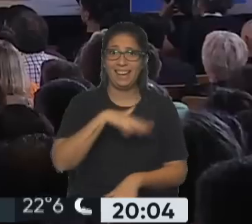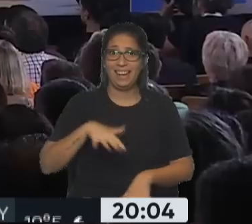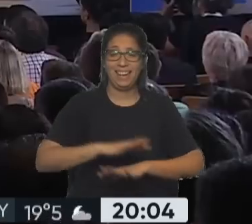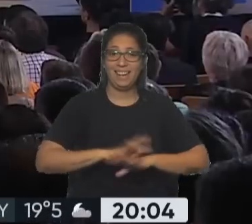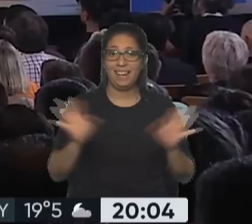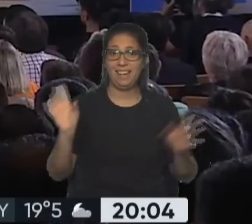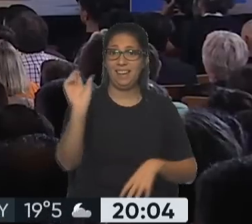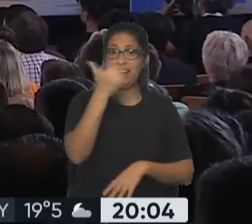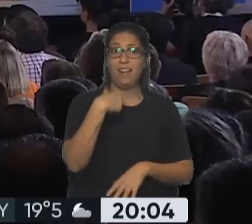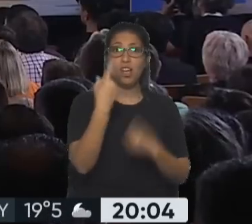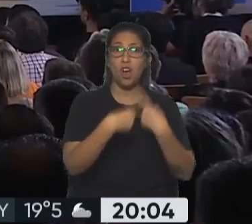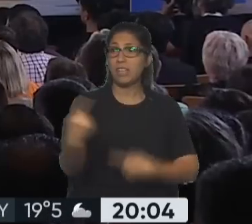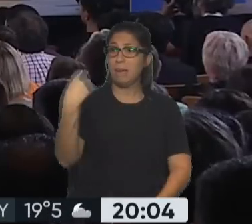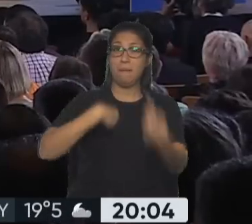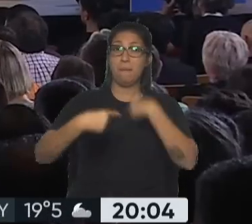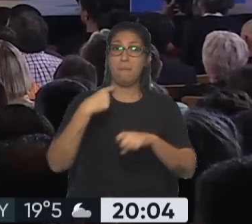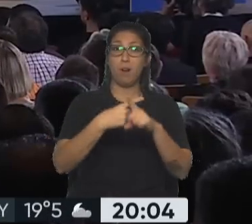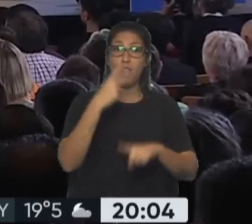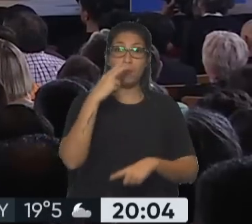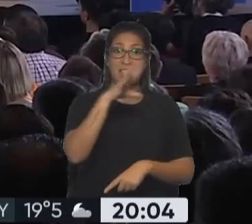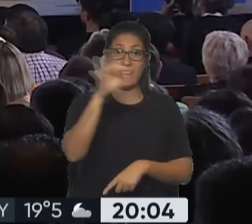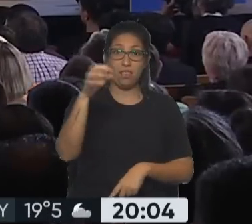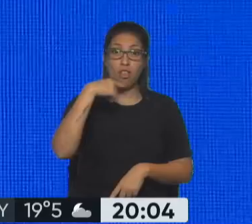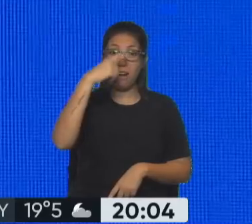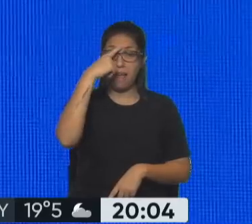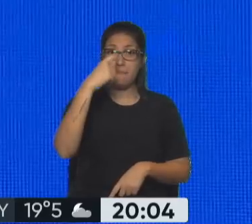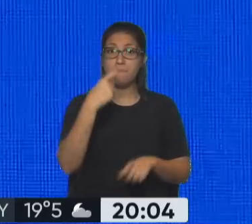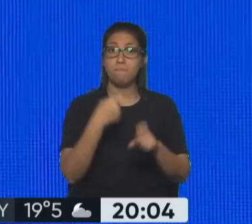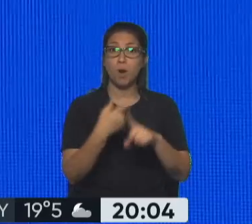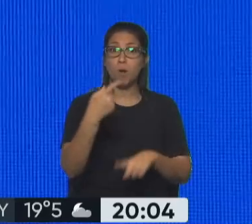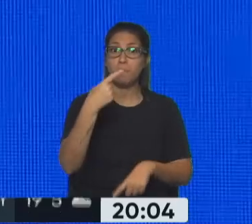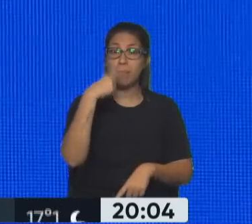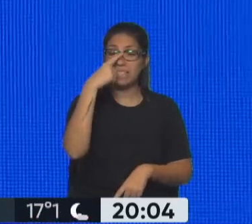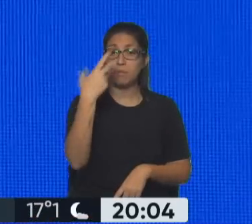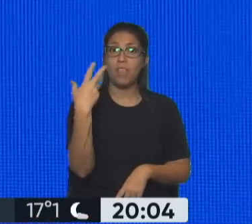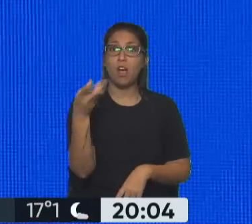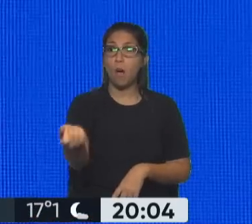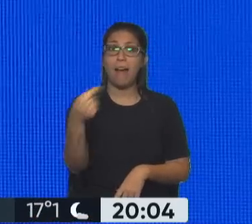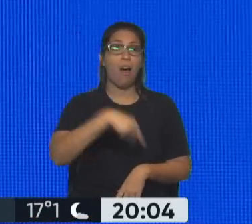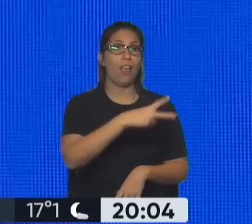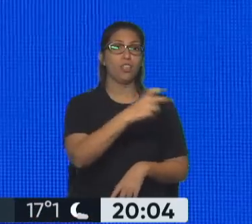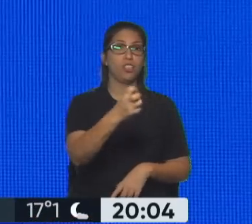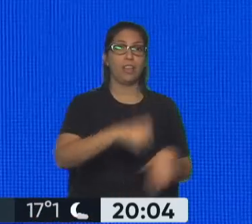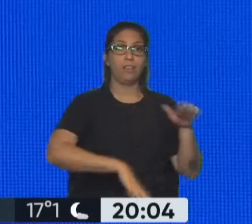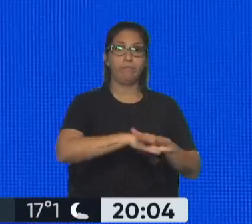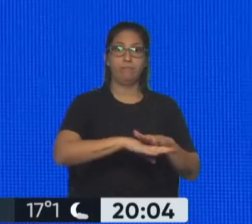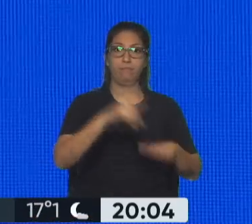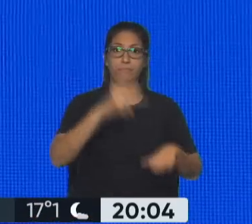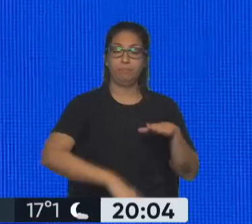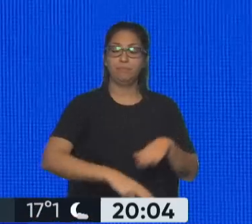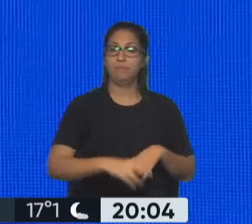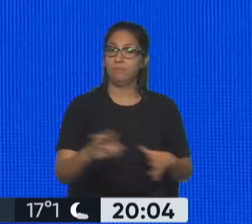Pero las cosas que me dijeron por esos $2.500 por mes que se podían comprar, luego están en 200.